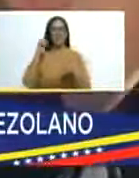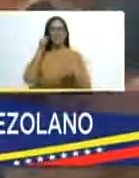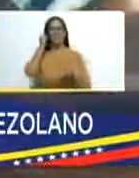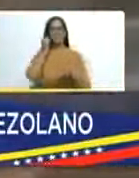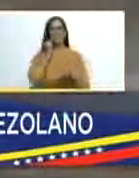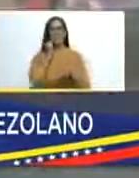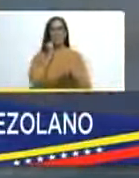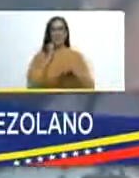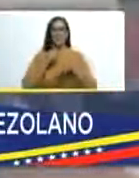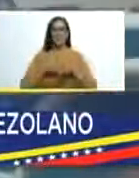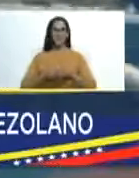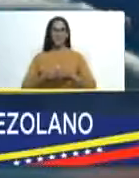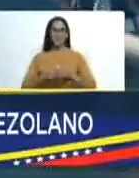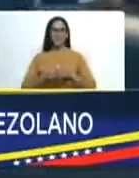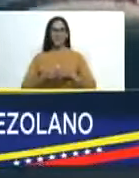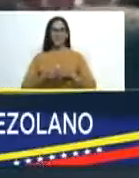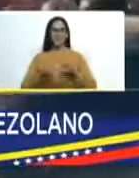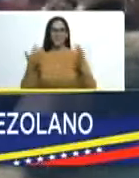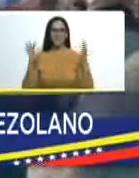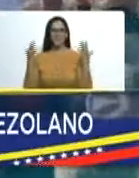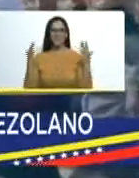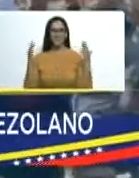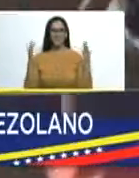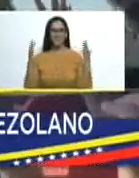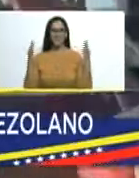se ve. ¿Ah?